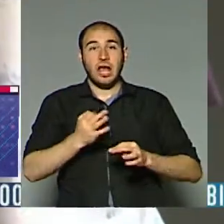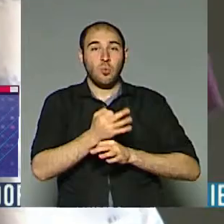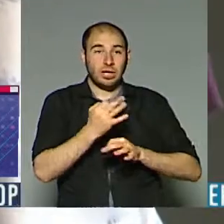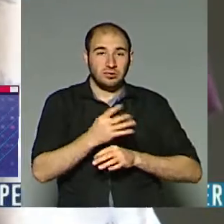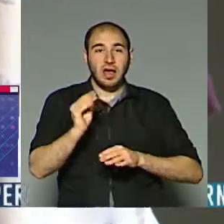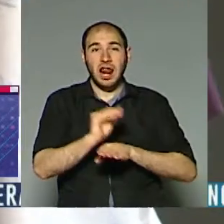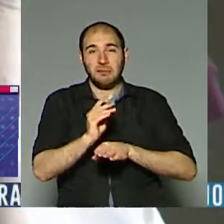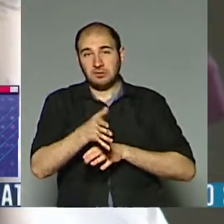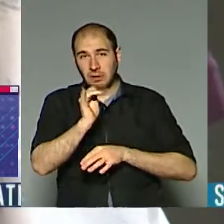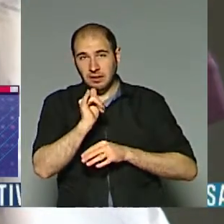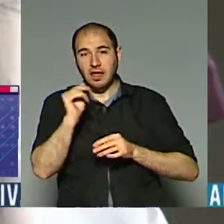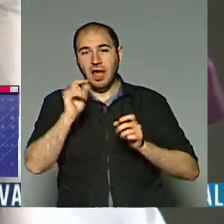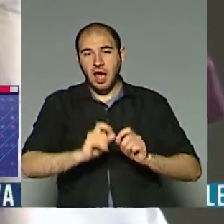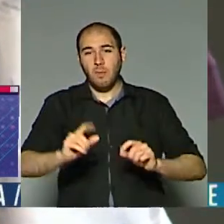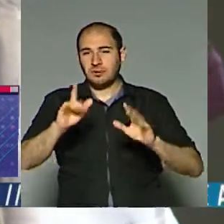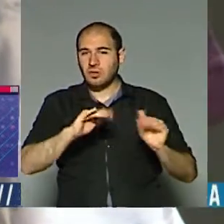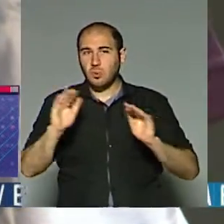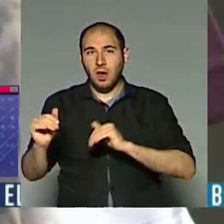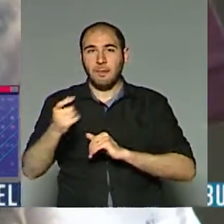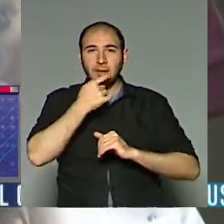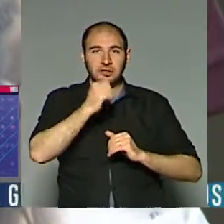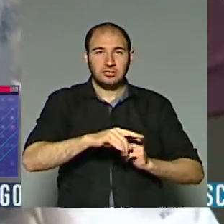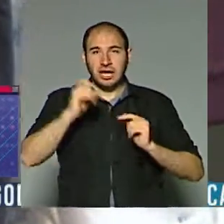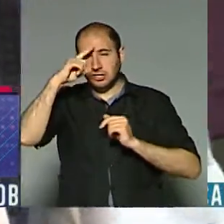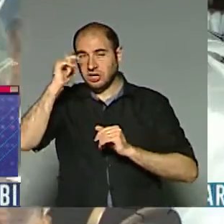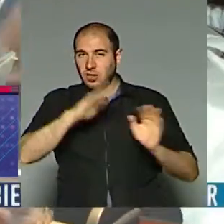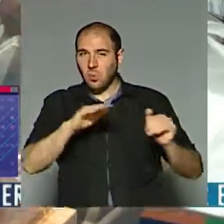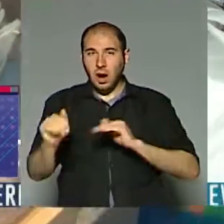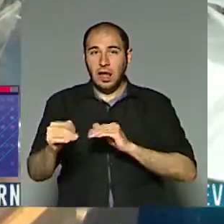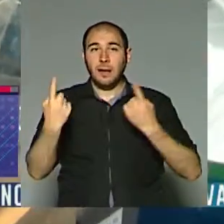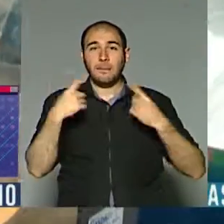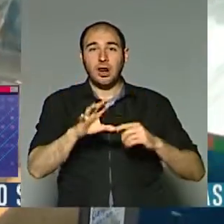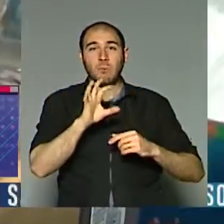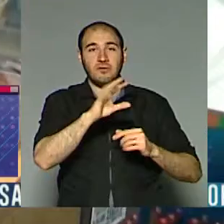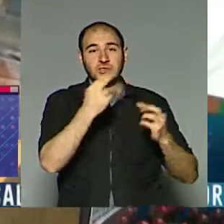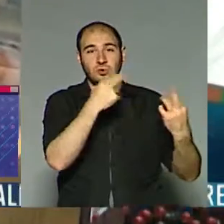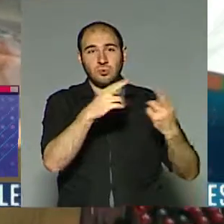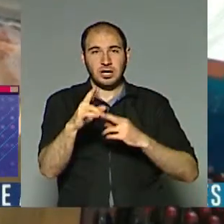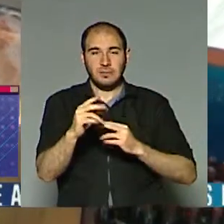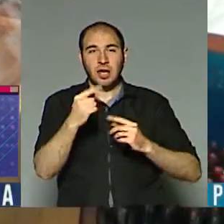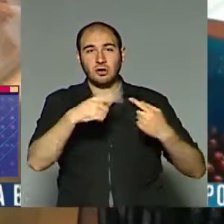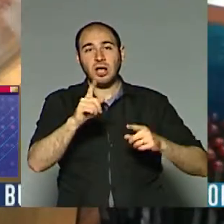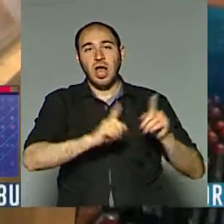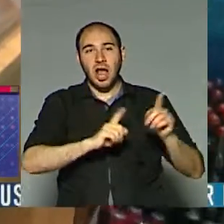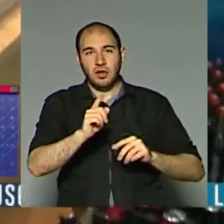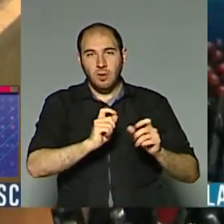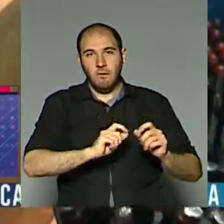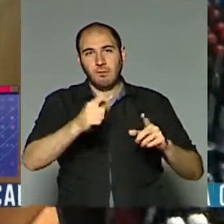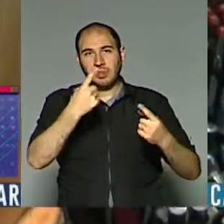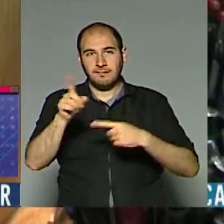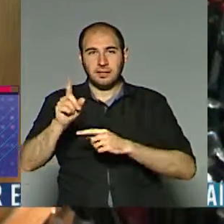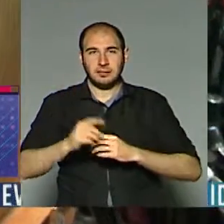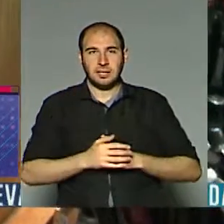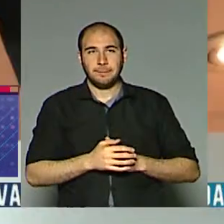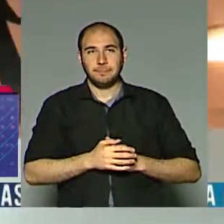Educación y alimentos y bebidas se movió de la misma forma en la provincia que a nivel nacional. Sí. Pero al ser una provincia turística hay algunos rubros que se mueven de manera